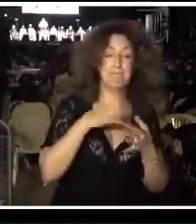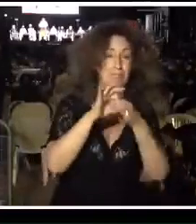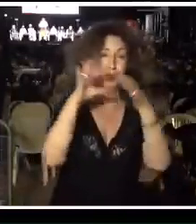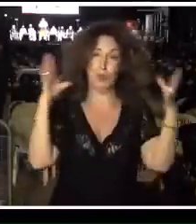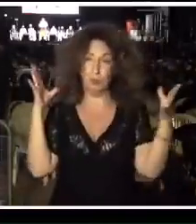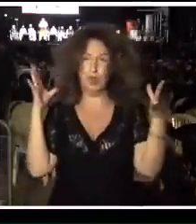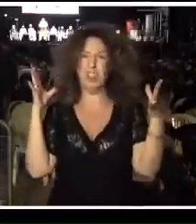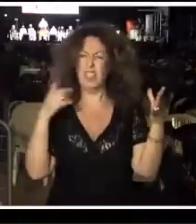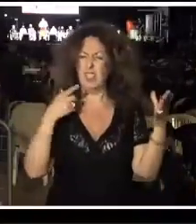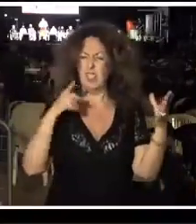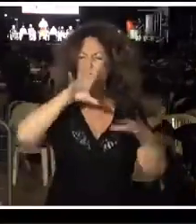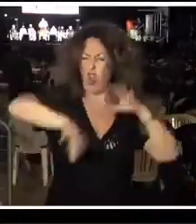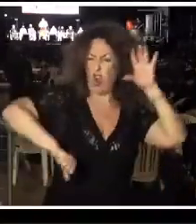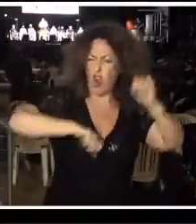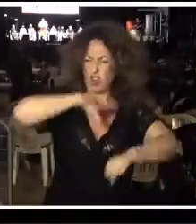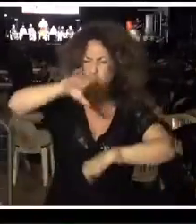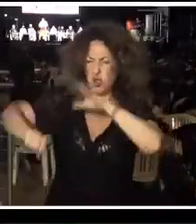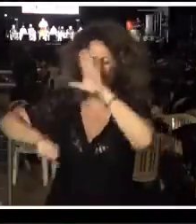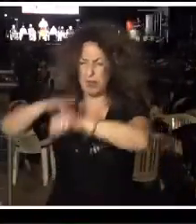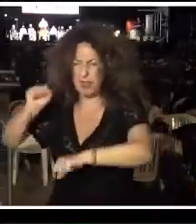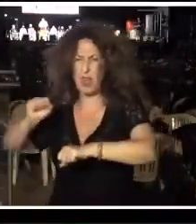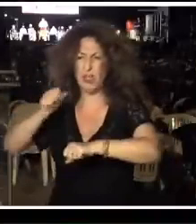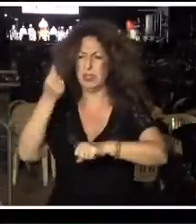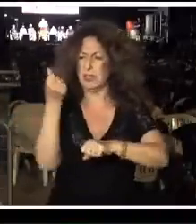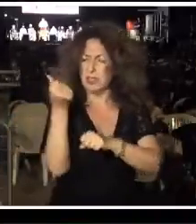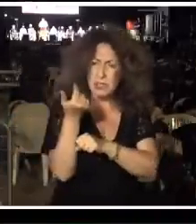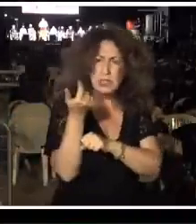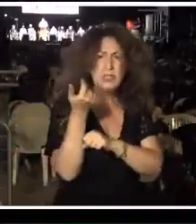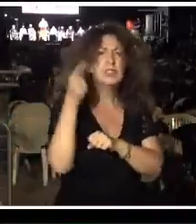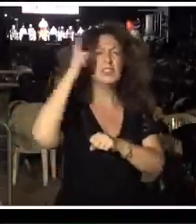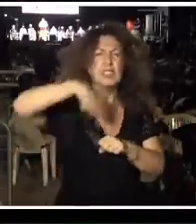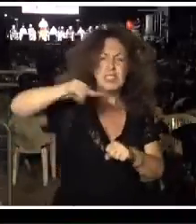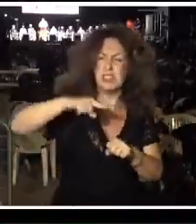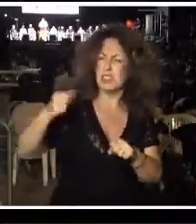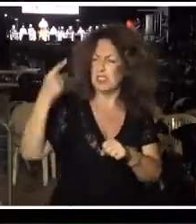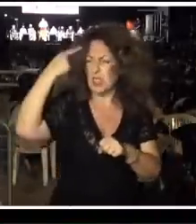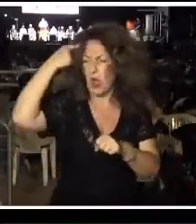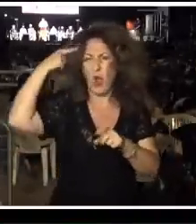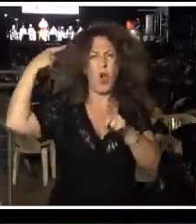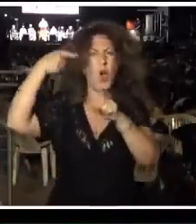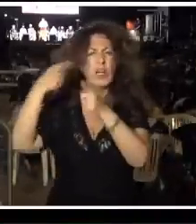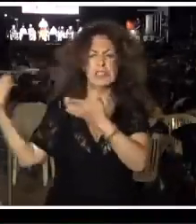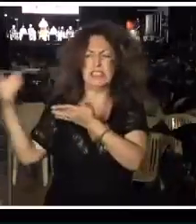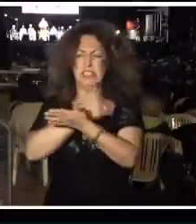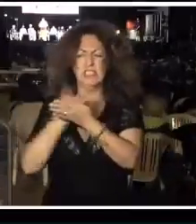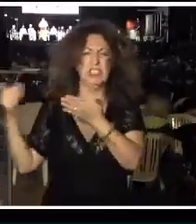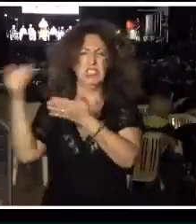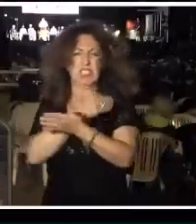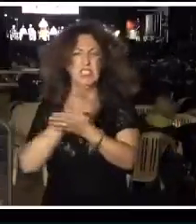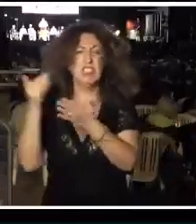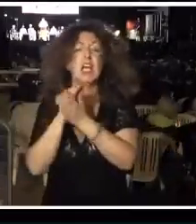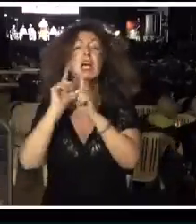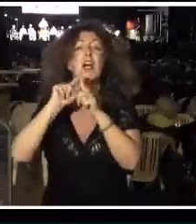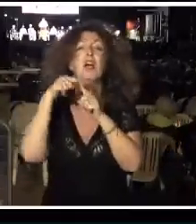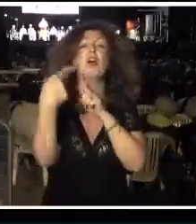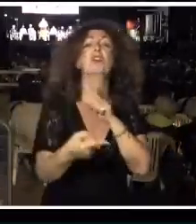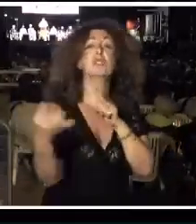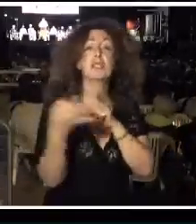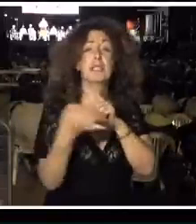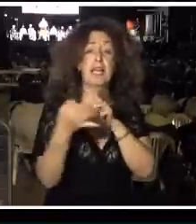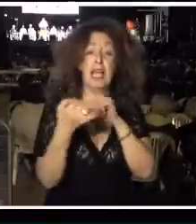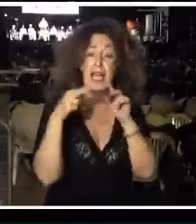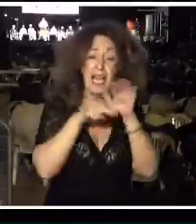desenfrenados, guiados por el ansia de obtener exorbitantes beneficios económicos, provoca el agotamiento